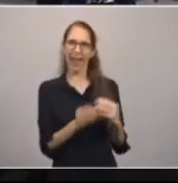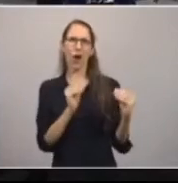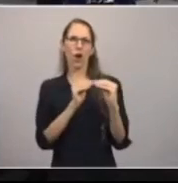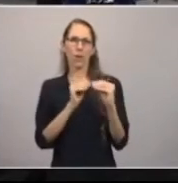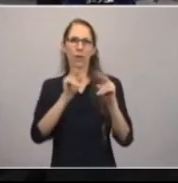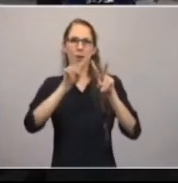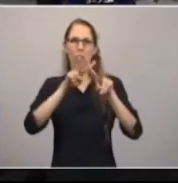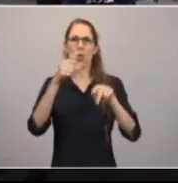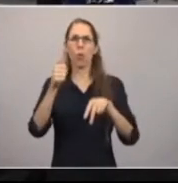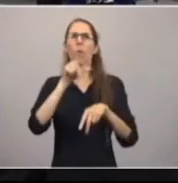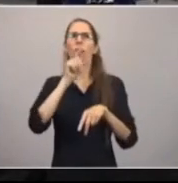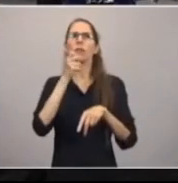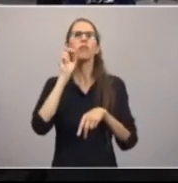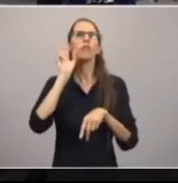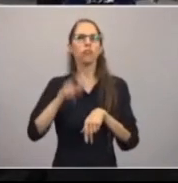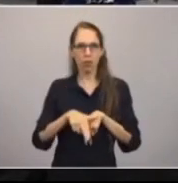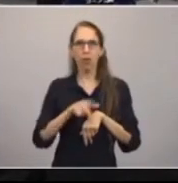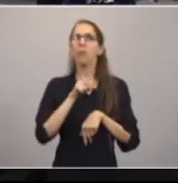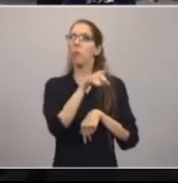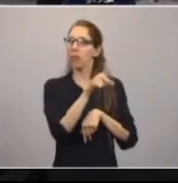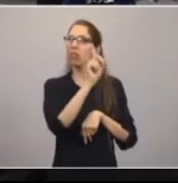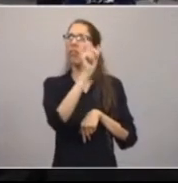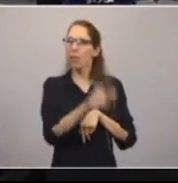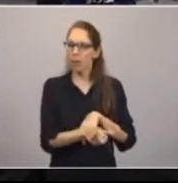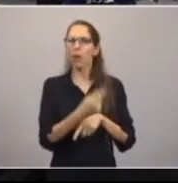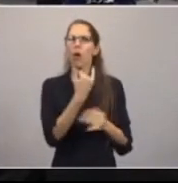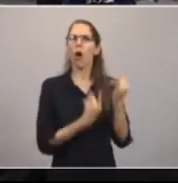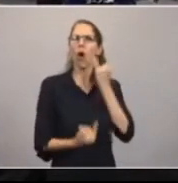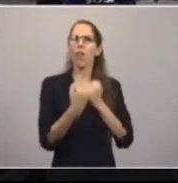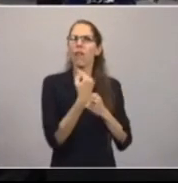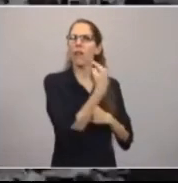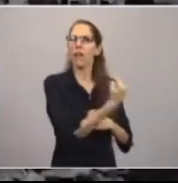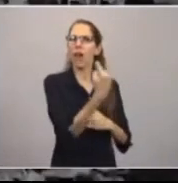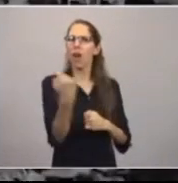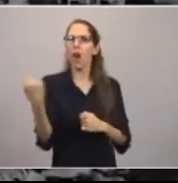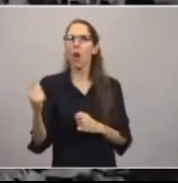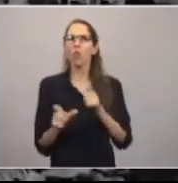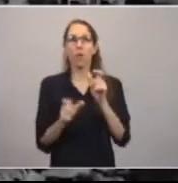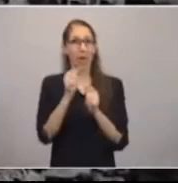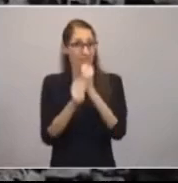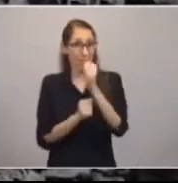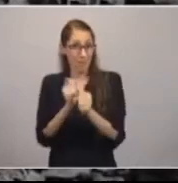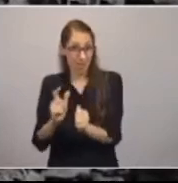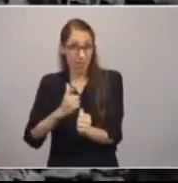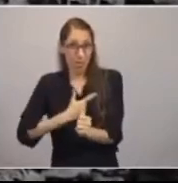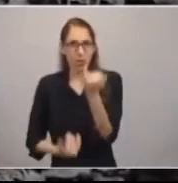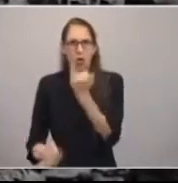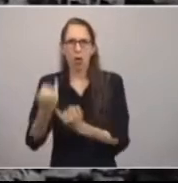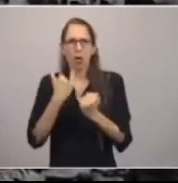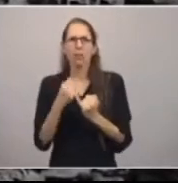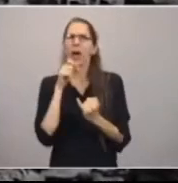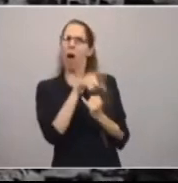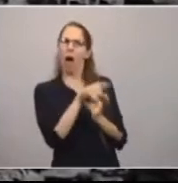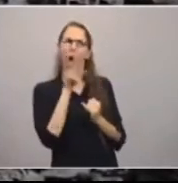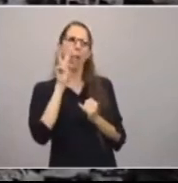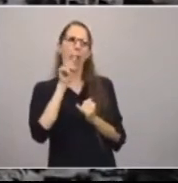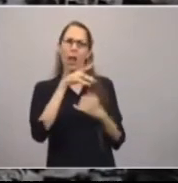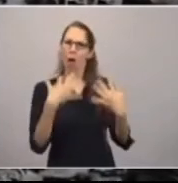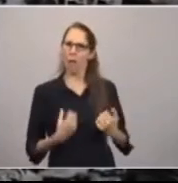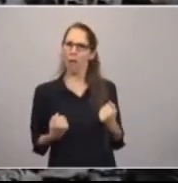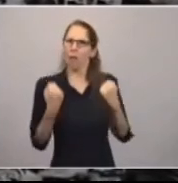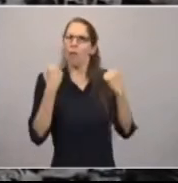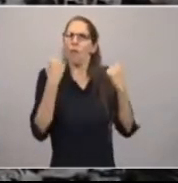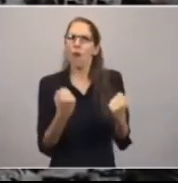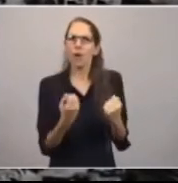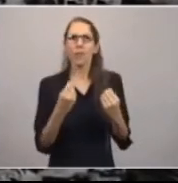los empresarios el esfuerzo que hizo el municipio para que estos galpones que estamos viendo hoy sean una realidad. Así que